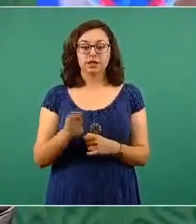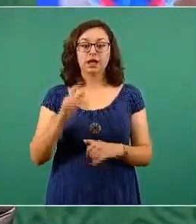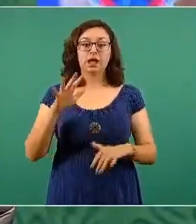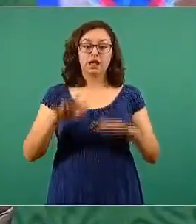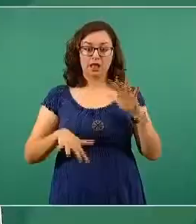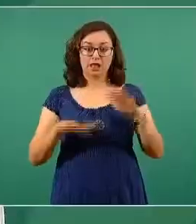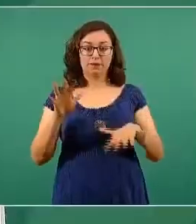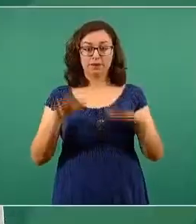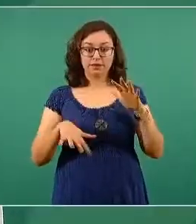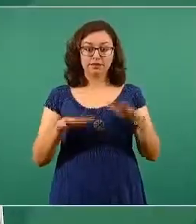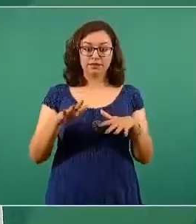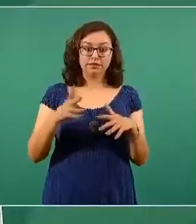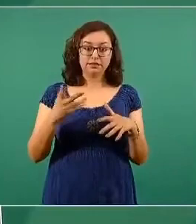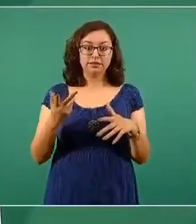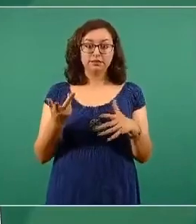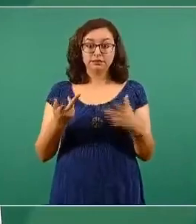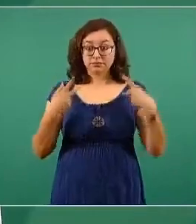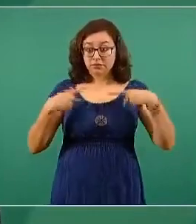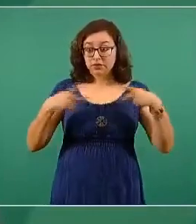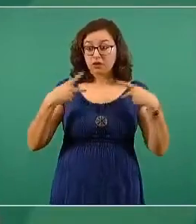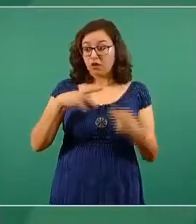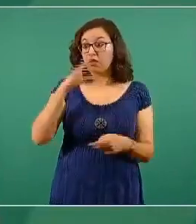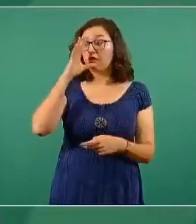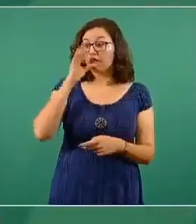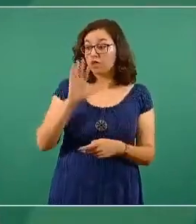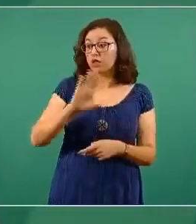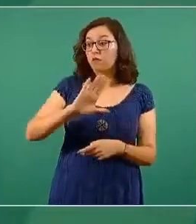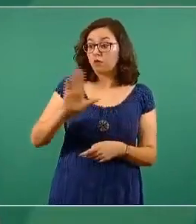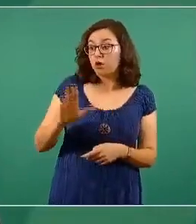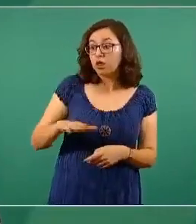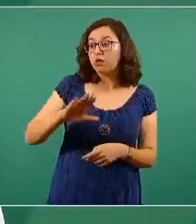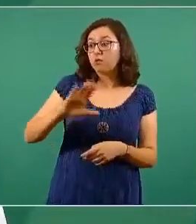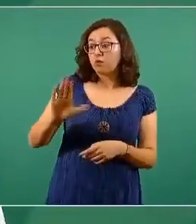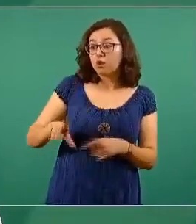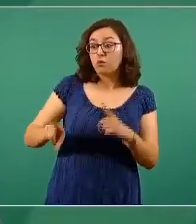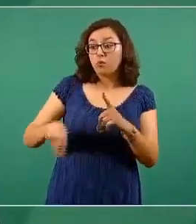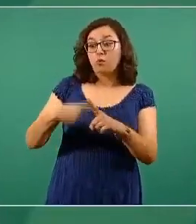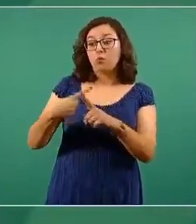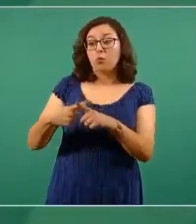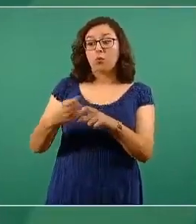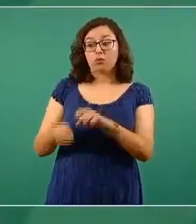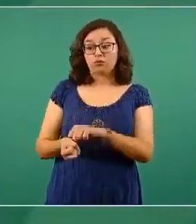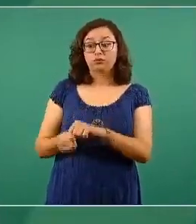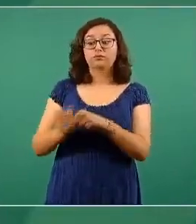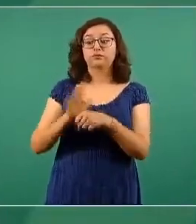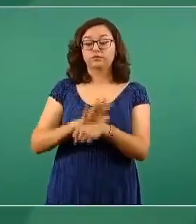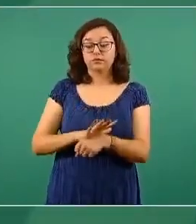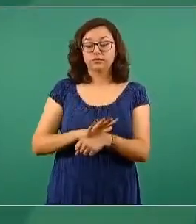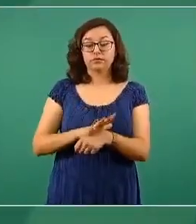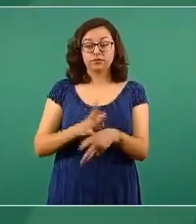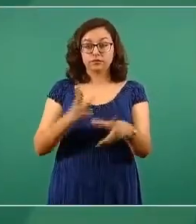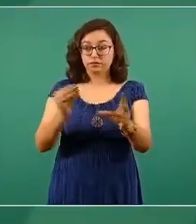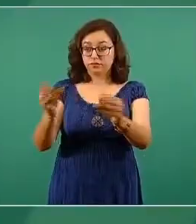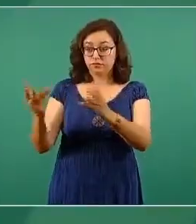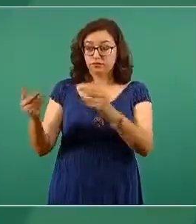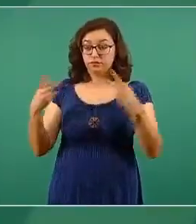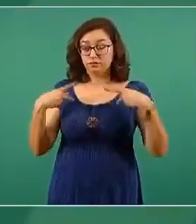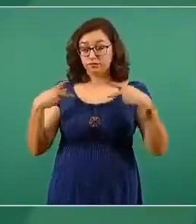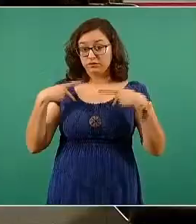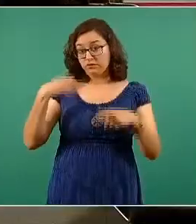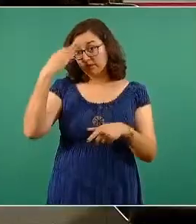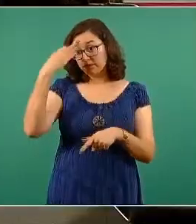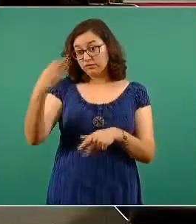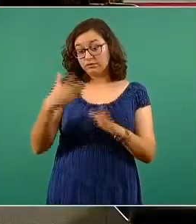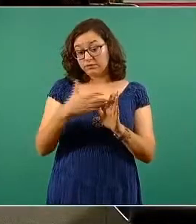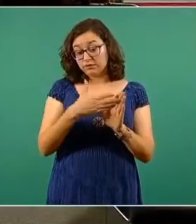momento saber que están ocurriendo defunciones por COVID y que tienen cierta magnitud en un tiempo